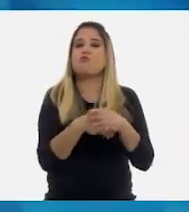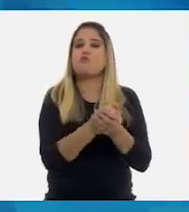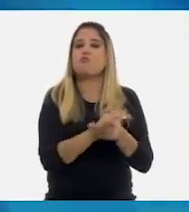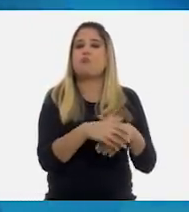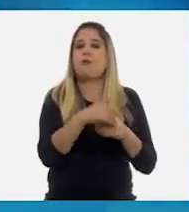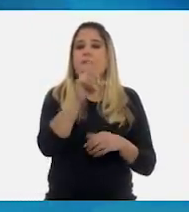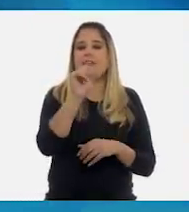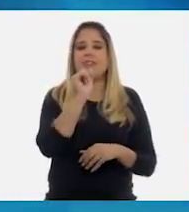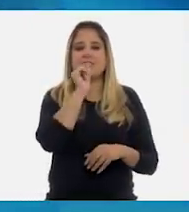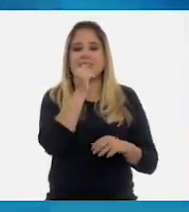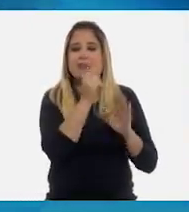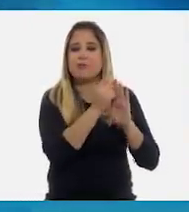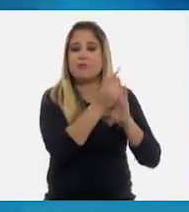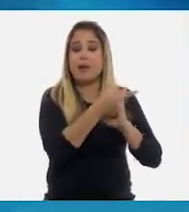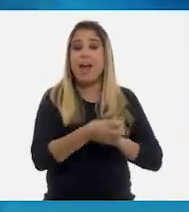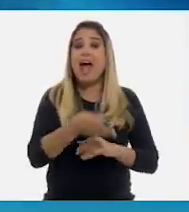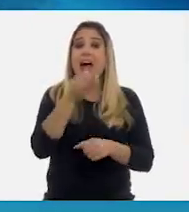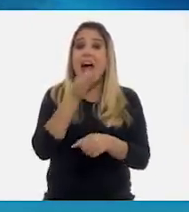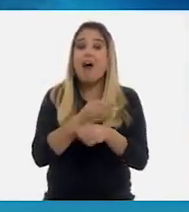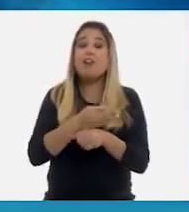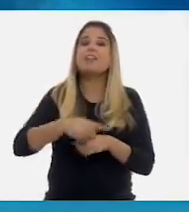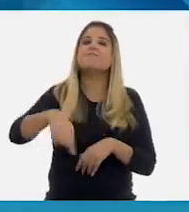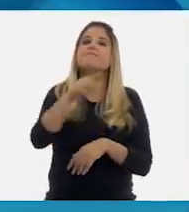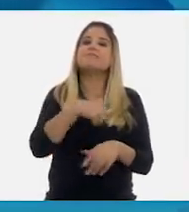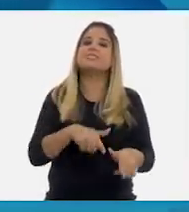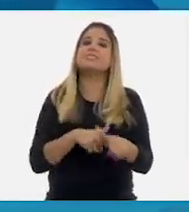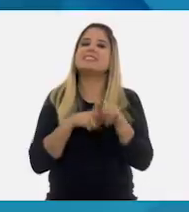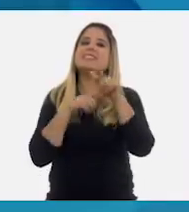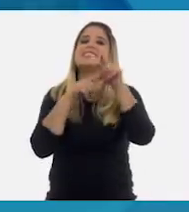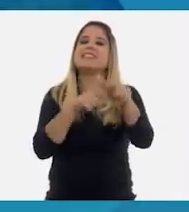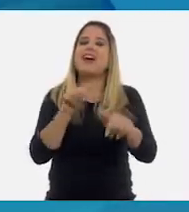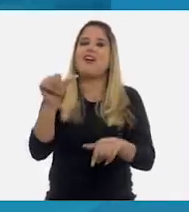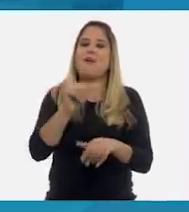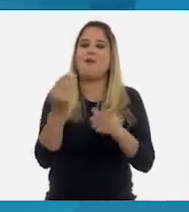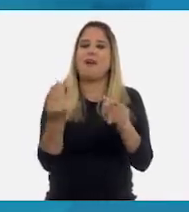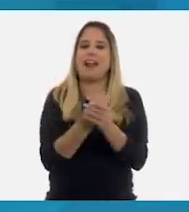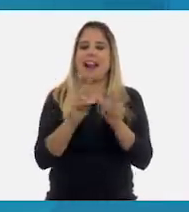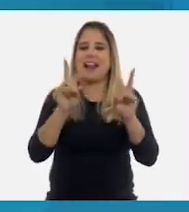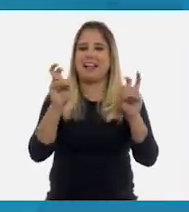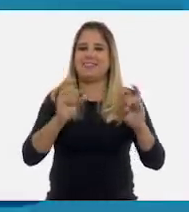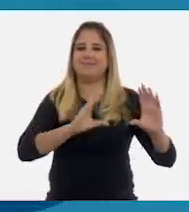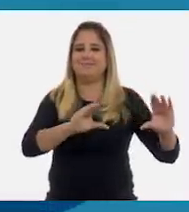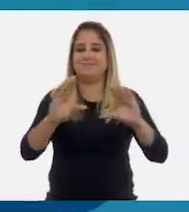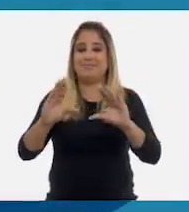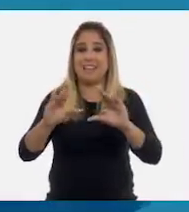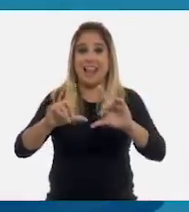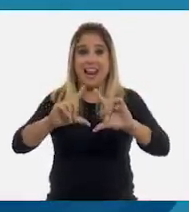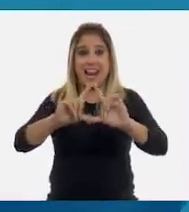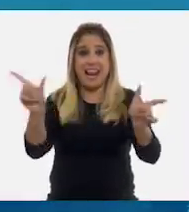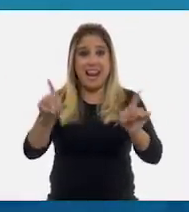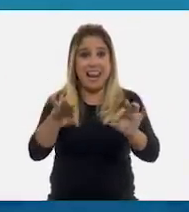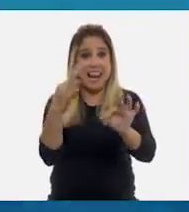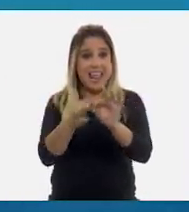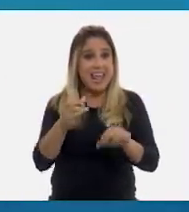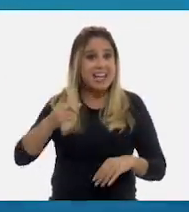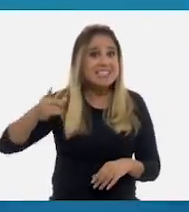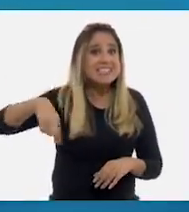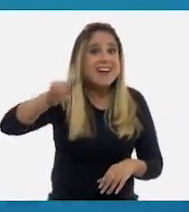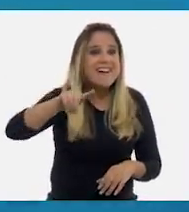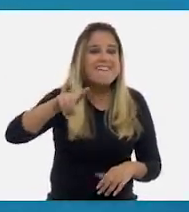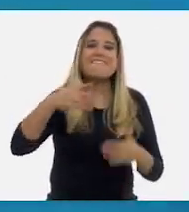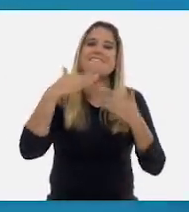Ahora es momento de seguir con el programa de hoy. ¿Listas? ¿Listos?